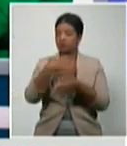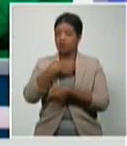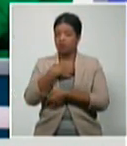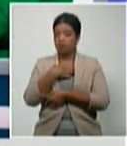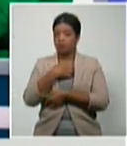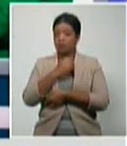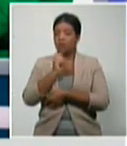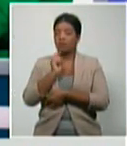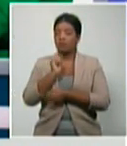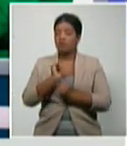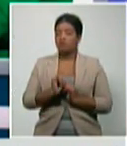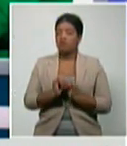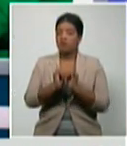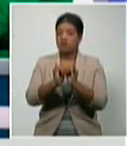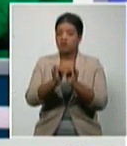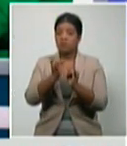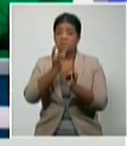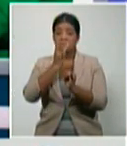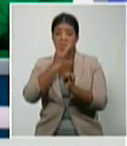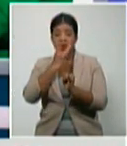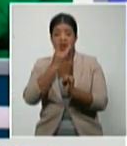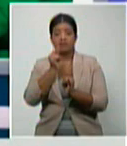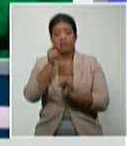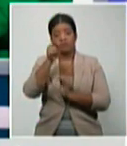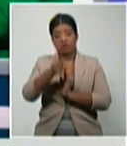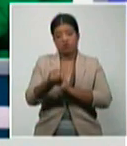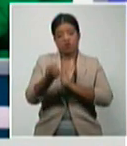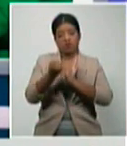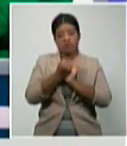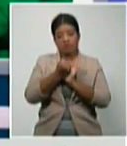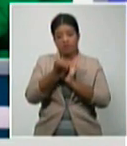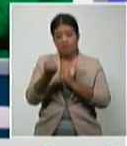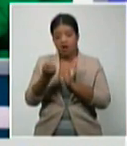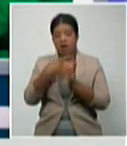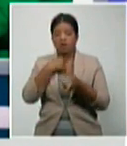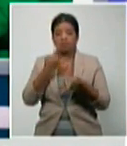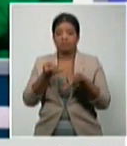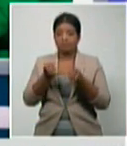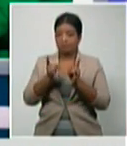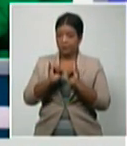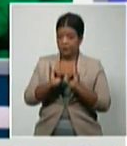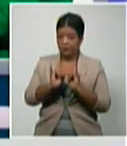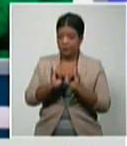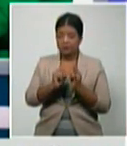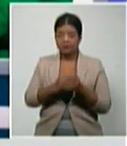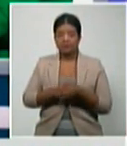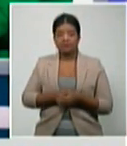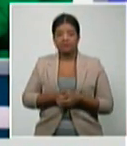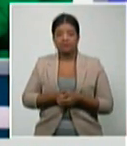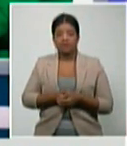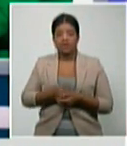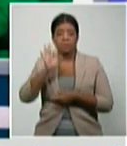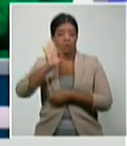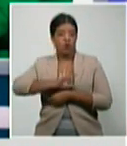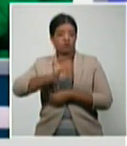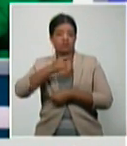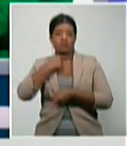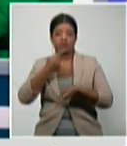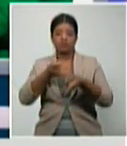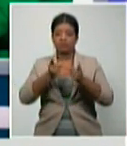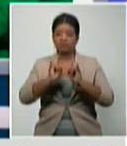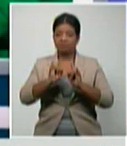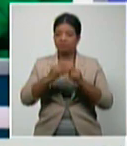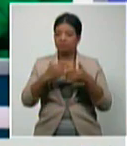barras verdes con los casos confirmados, los fallecidos, la letalidad que parece que